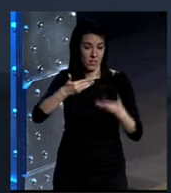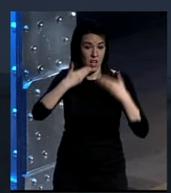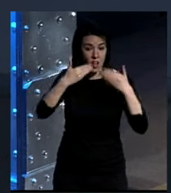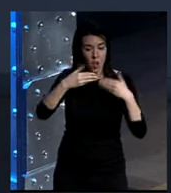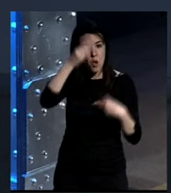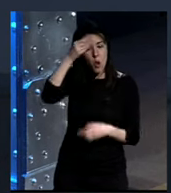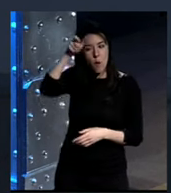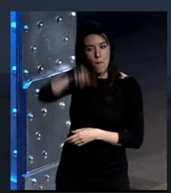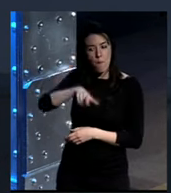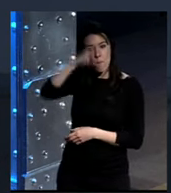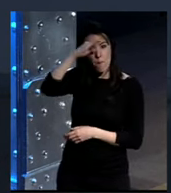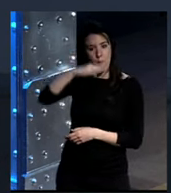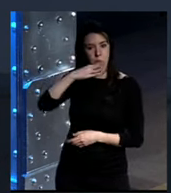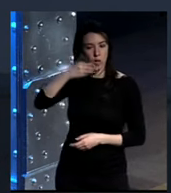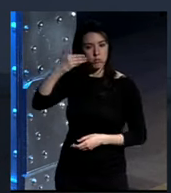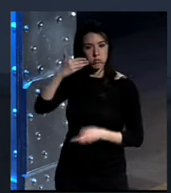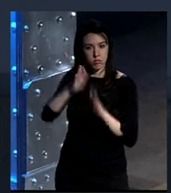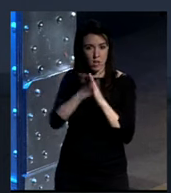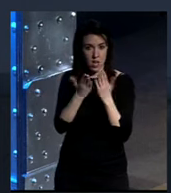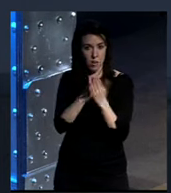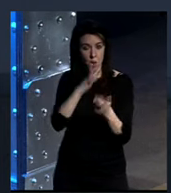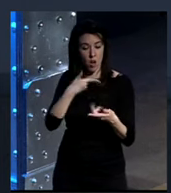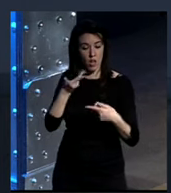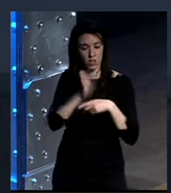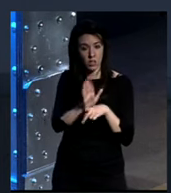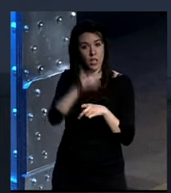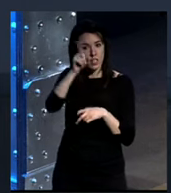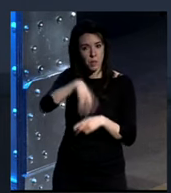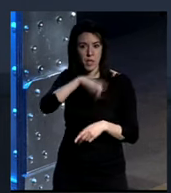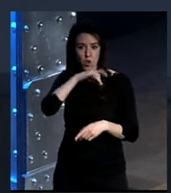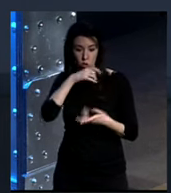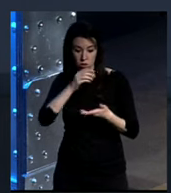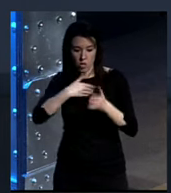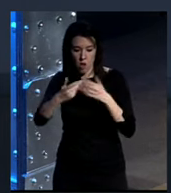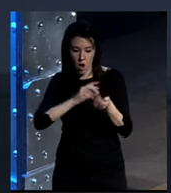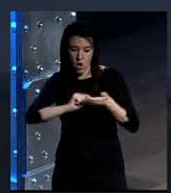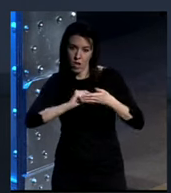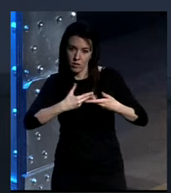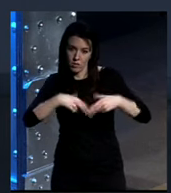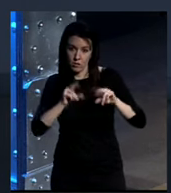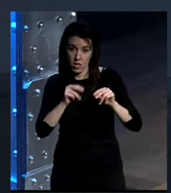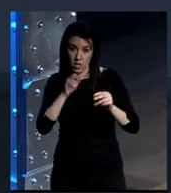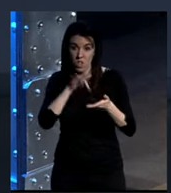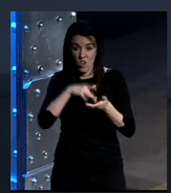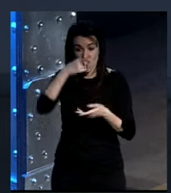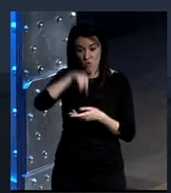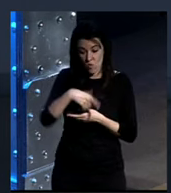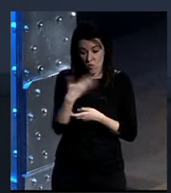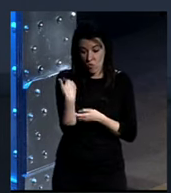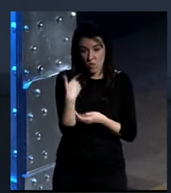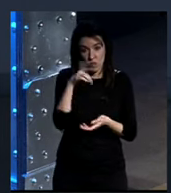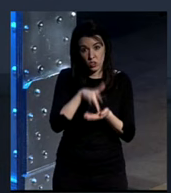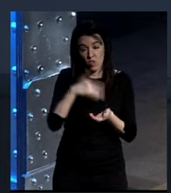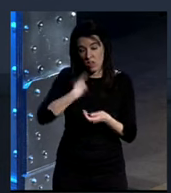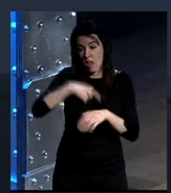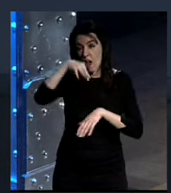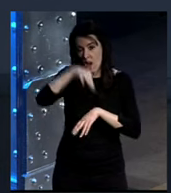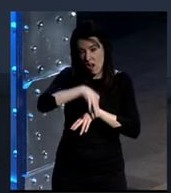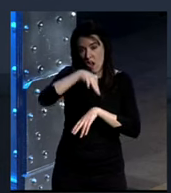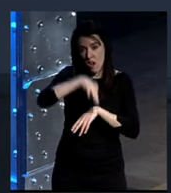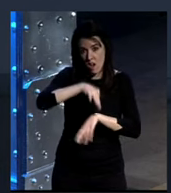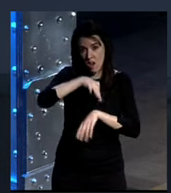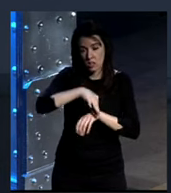papá estaba orgulloso de este libro que estamos presentando y contento de haberlo podido terminar. En el último mes, cuando ya estaba muy malito,